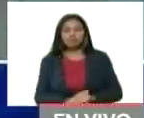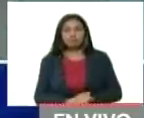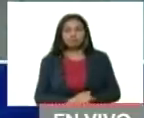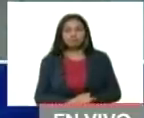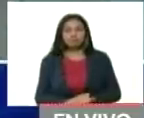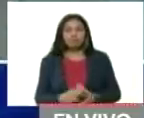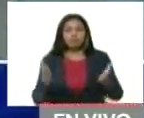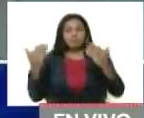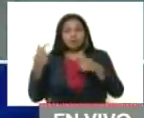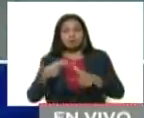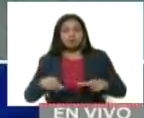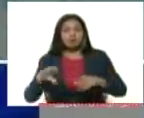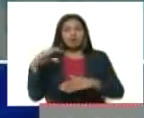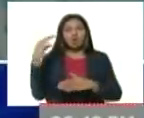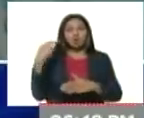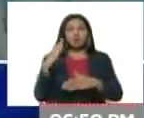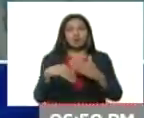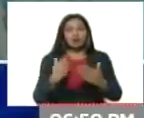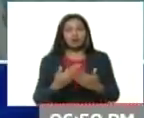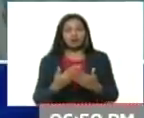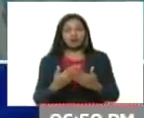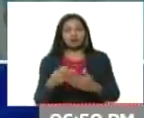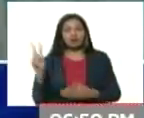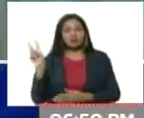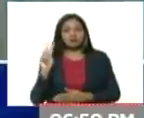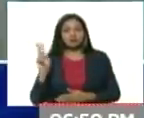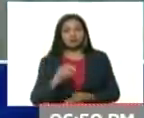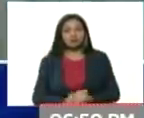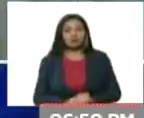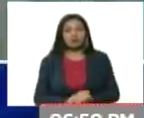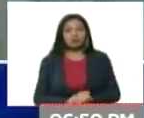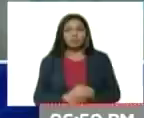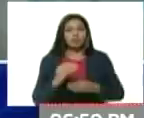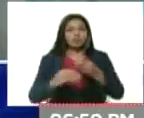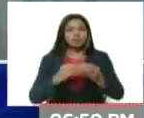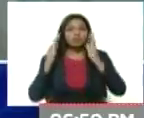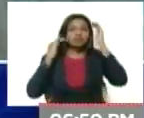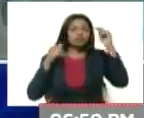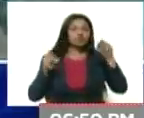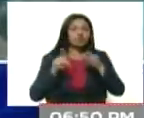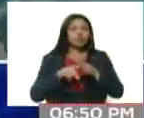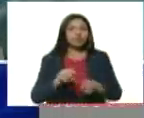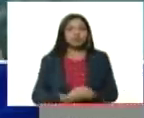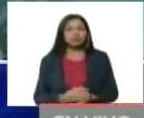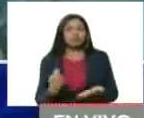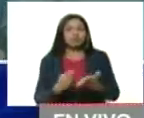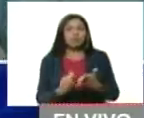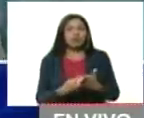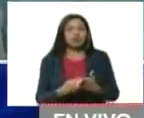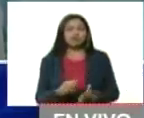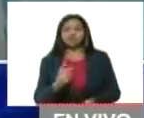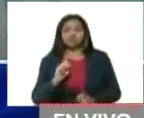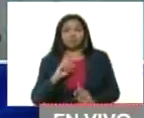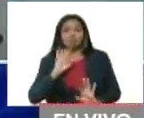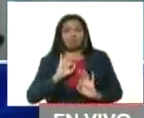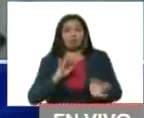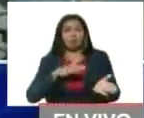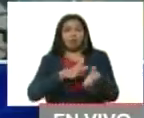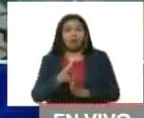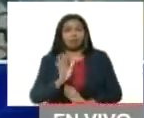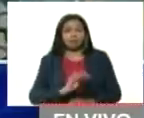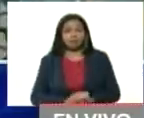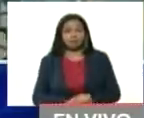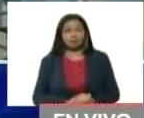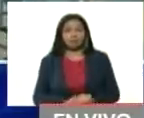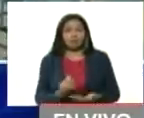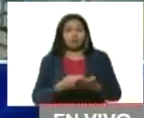vengan desde Colombia hasta Venezuela para ser atendidos. El costo, gratuito. El costo